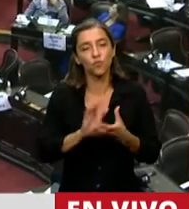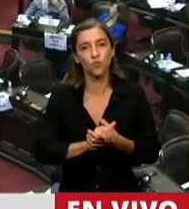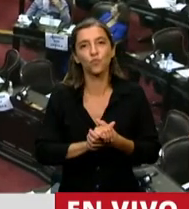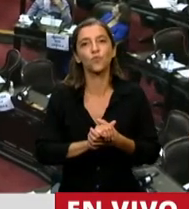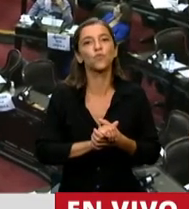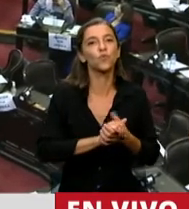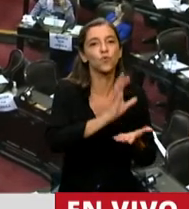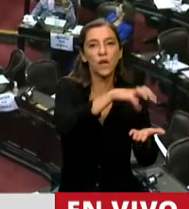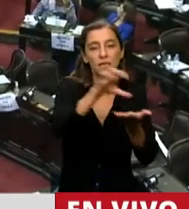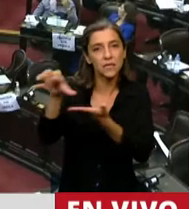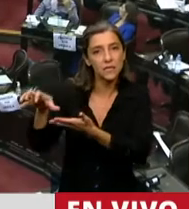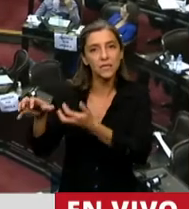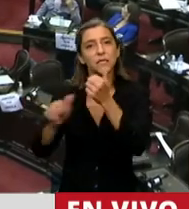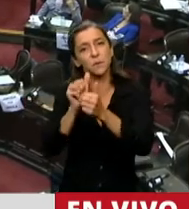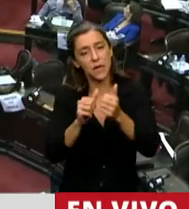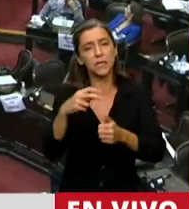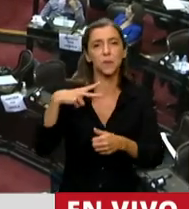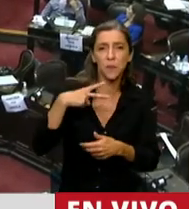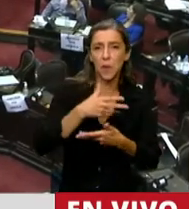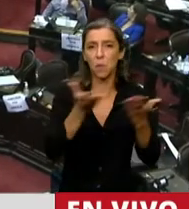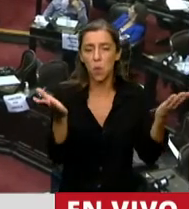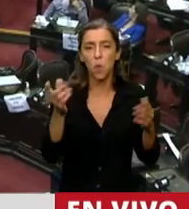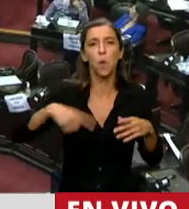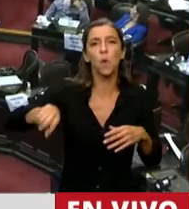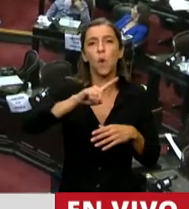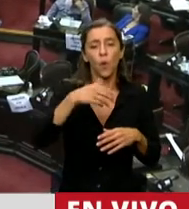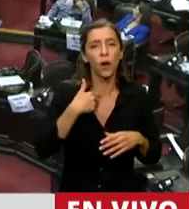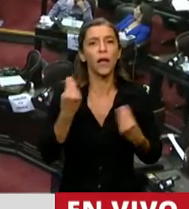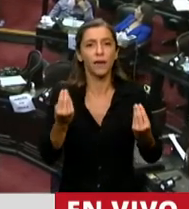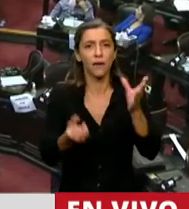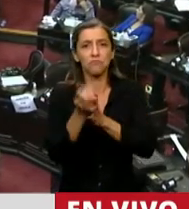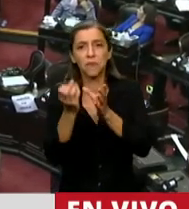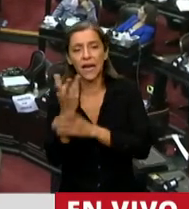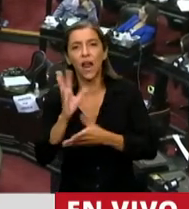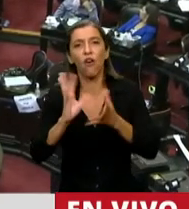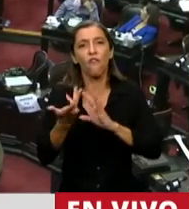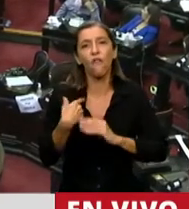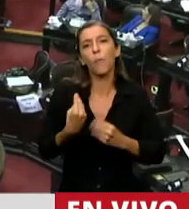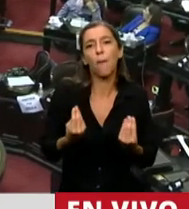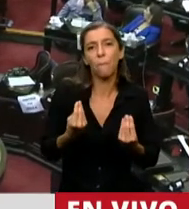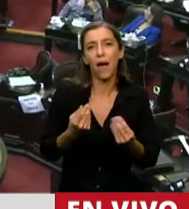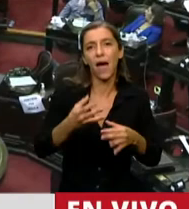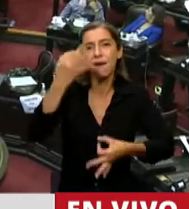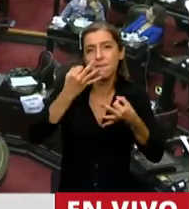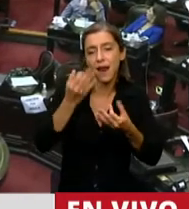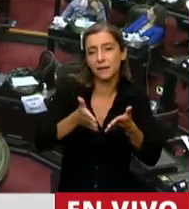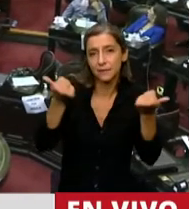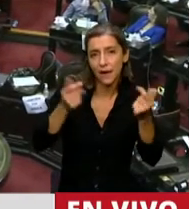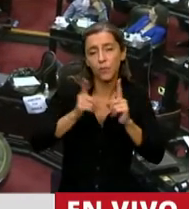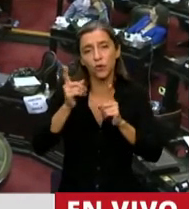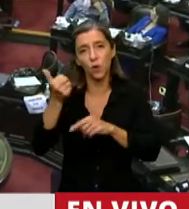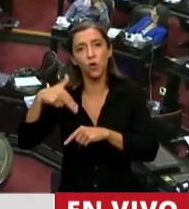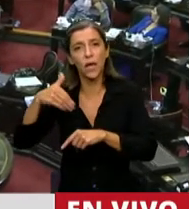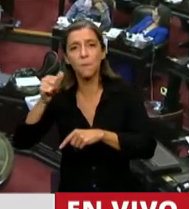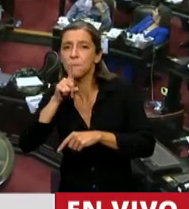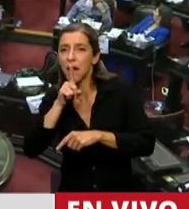varias compañías públicas y privadas que han desarrollado test rápidos para diagnóstico, algunos ya aprobados por ANMAT, otros en